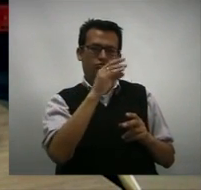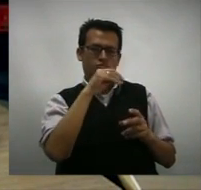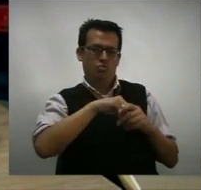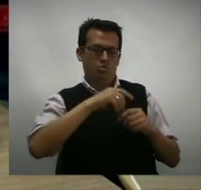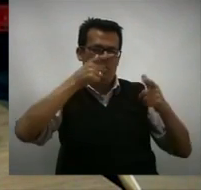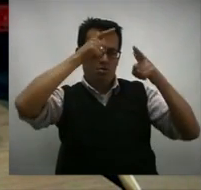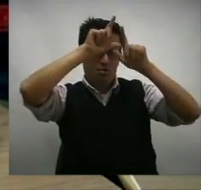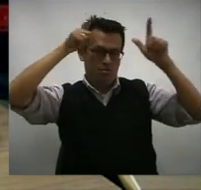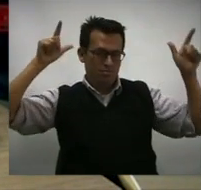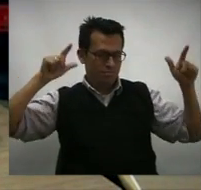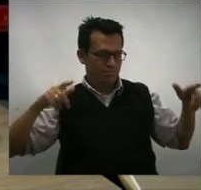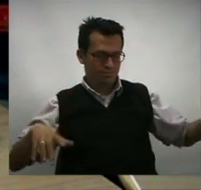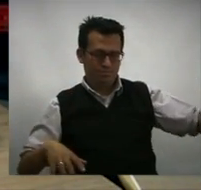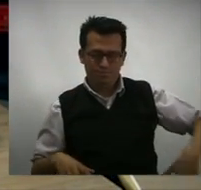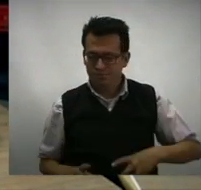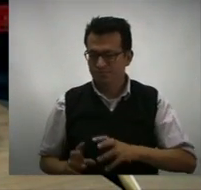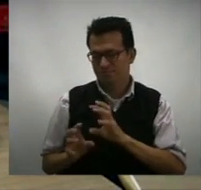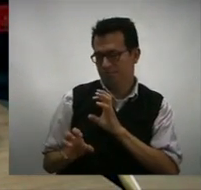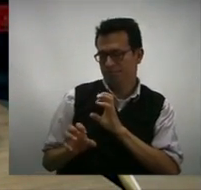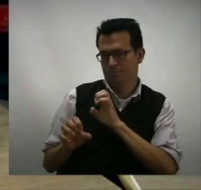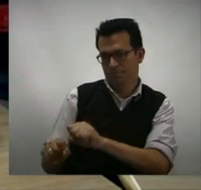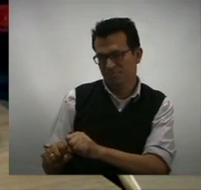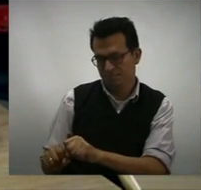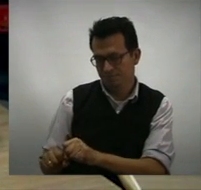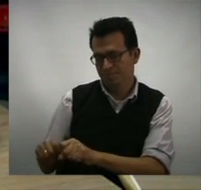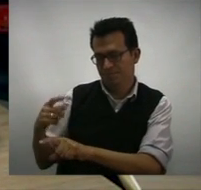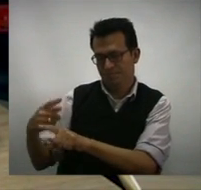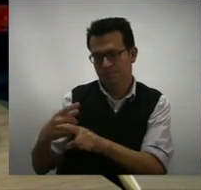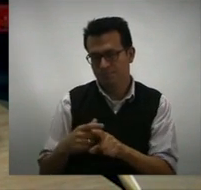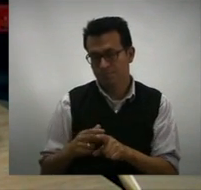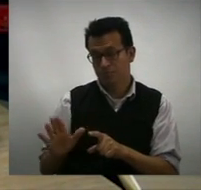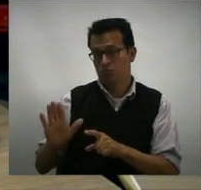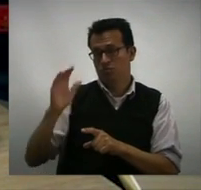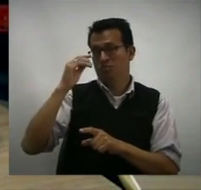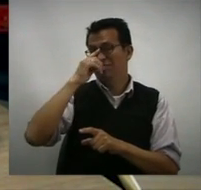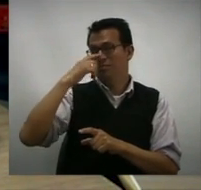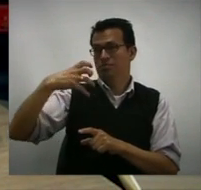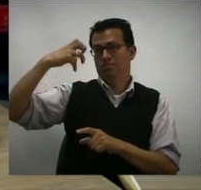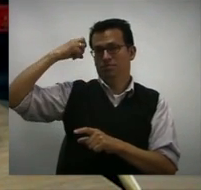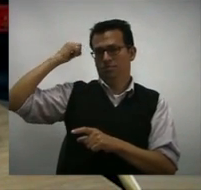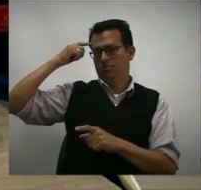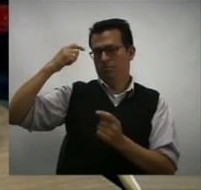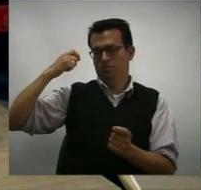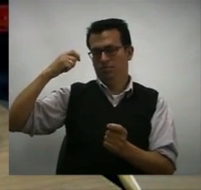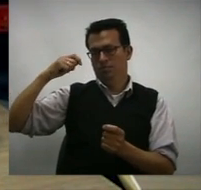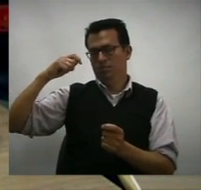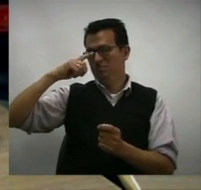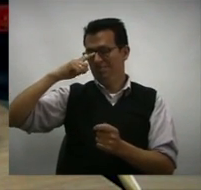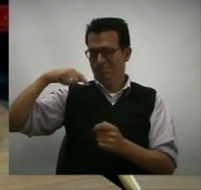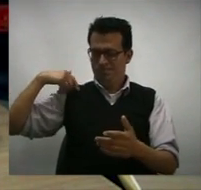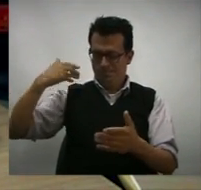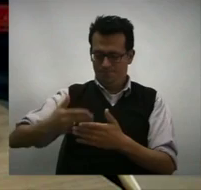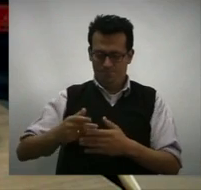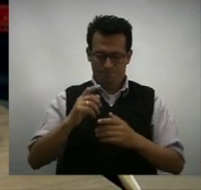busca evangelizar cuerpos e introyectar en ellos el aspecto histórico de una génesis. Comillas, el hombre no es sociable por